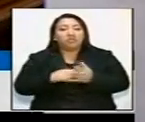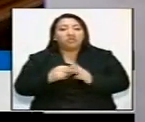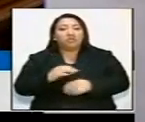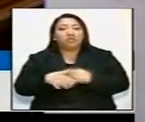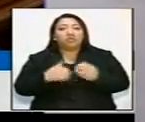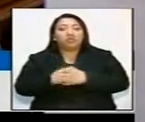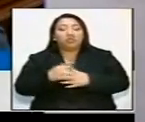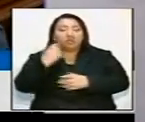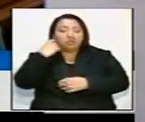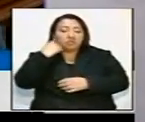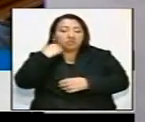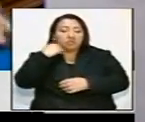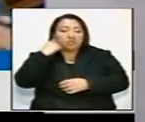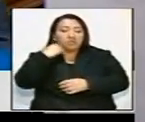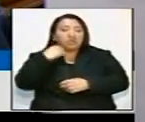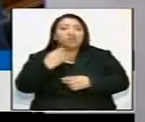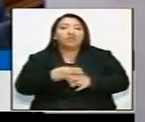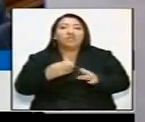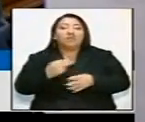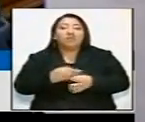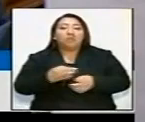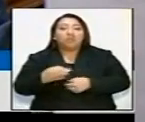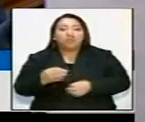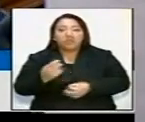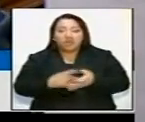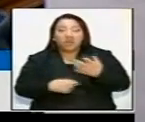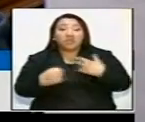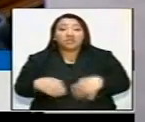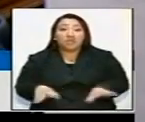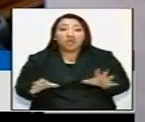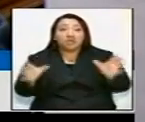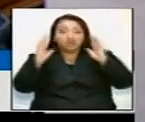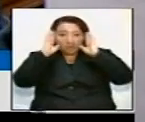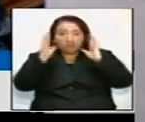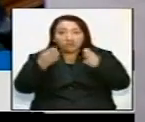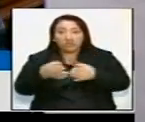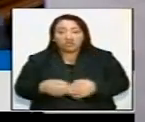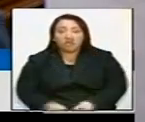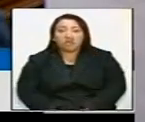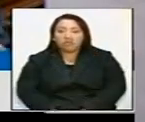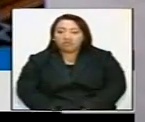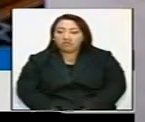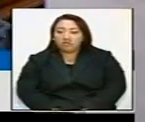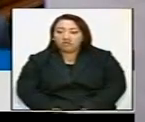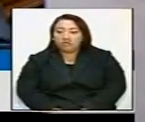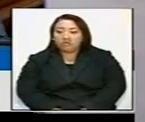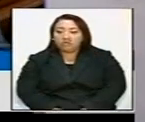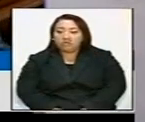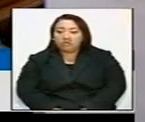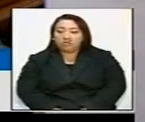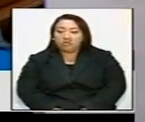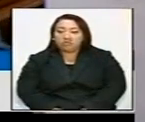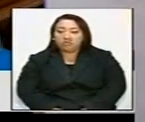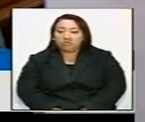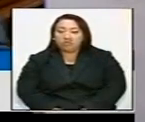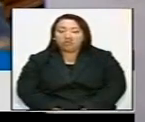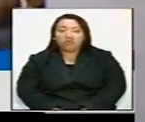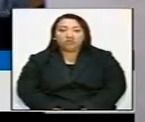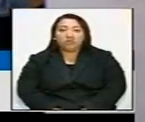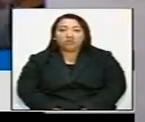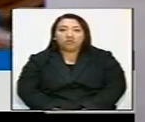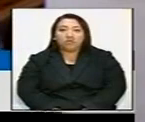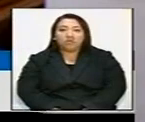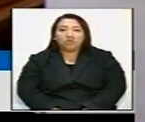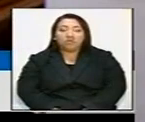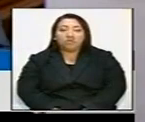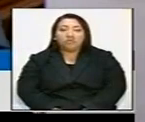las comunidades, distritos y provincias en los que se ha concentrado. ¿Cómo extender el régimen y la